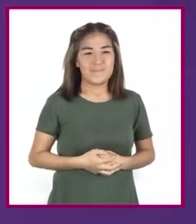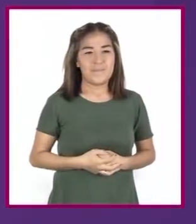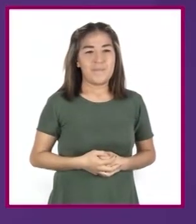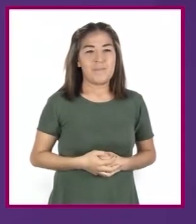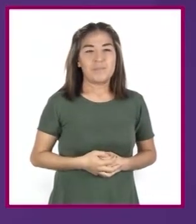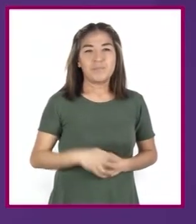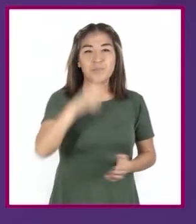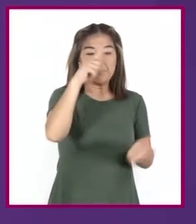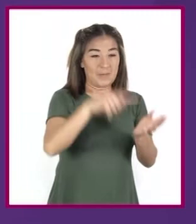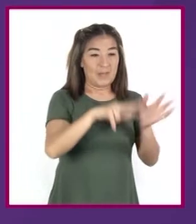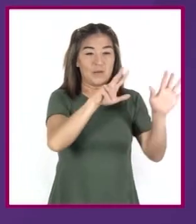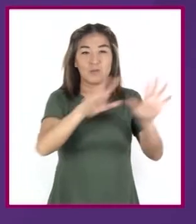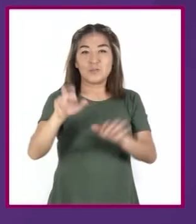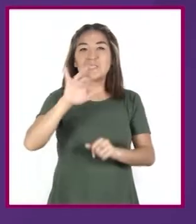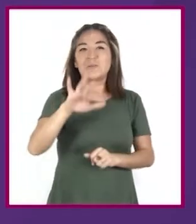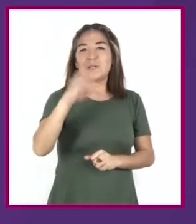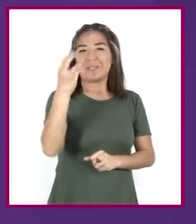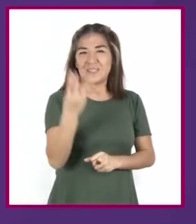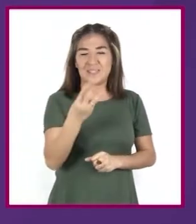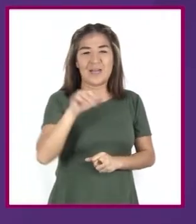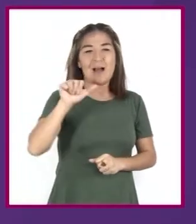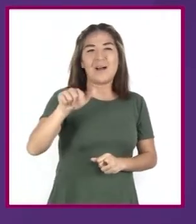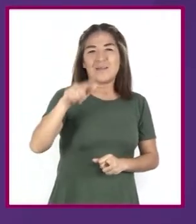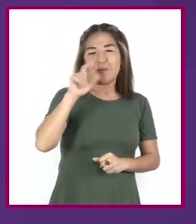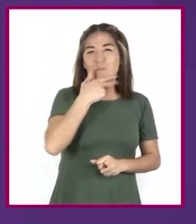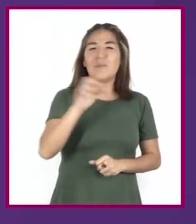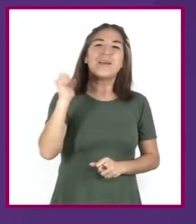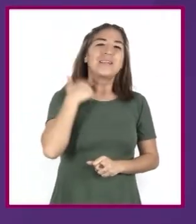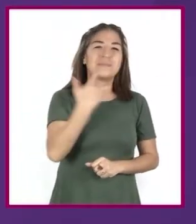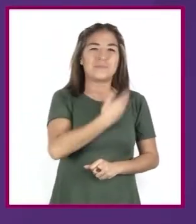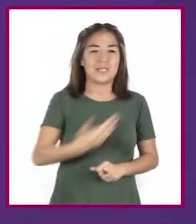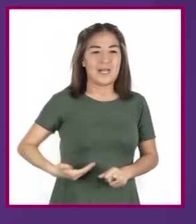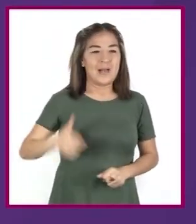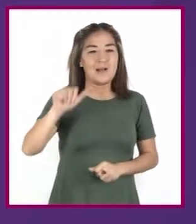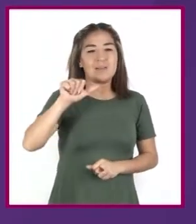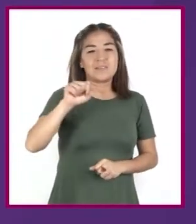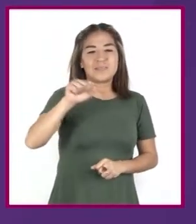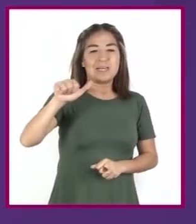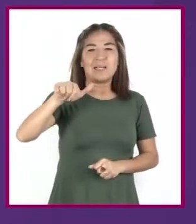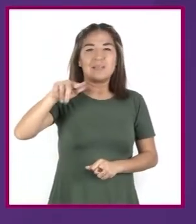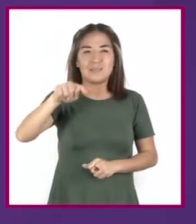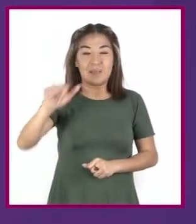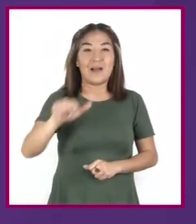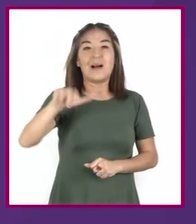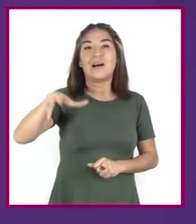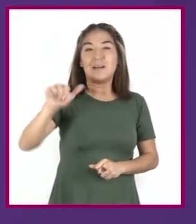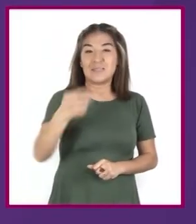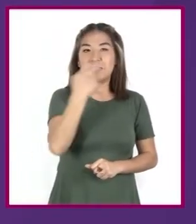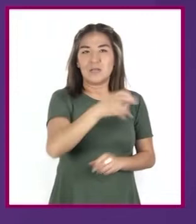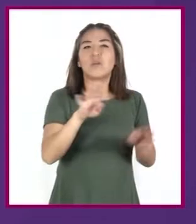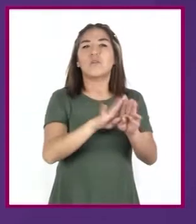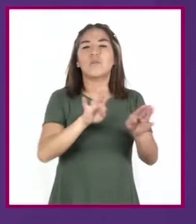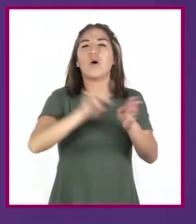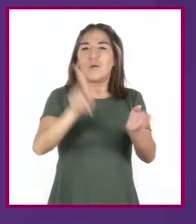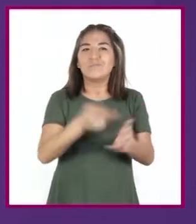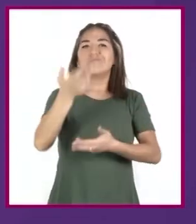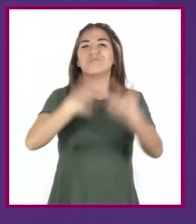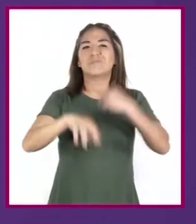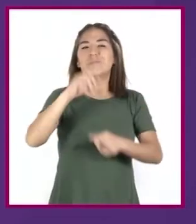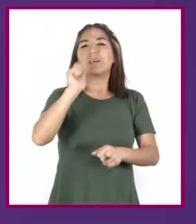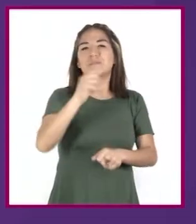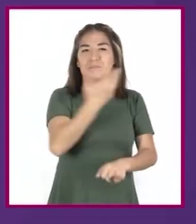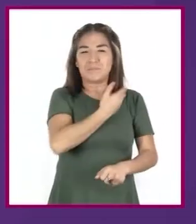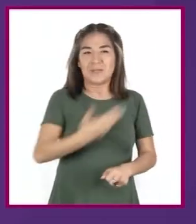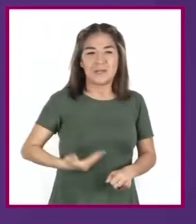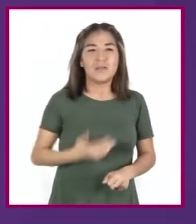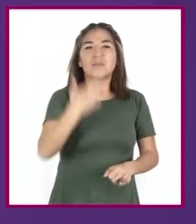En 1853, Antonio López de Santa Anna volvió a ocupar el cargo de presidente de la República, bajo un